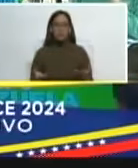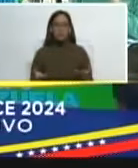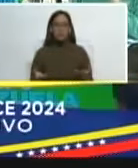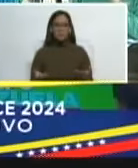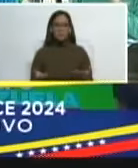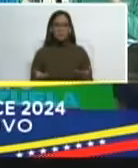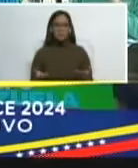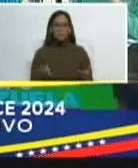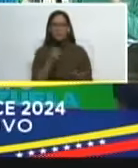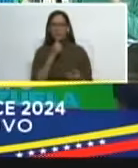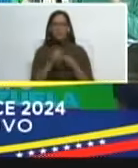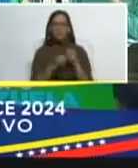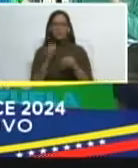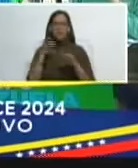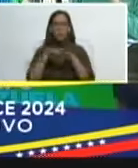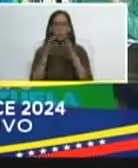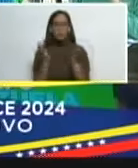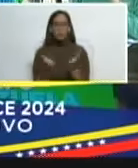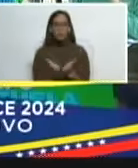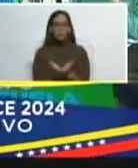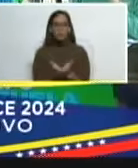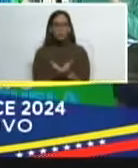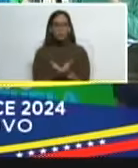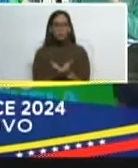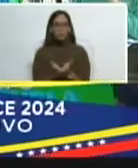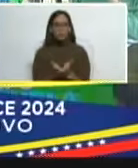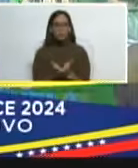¿Quién creó este mundo?